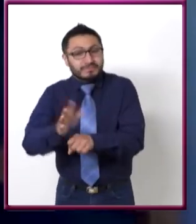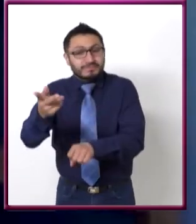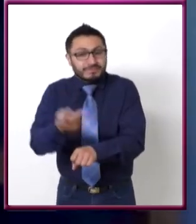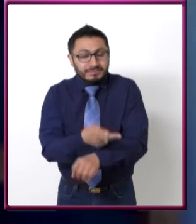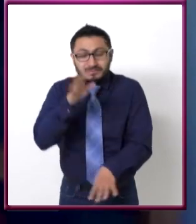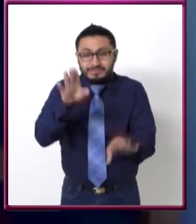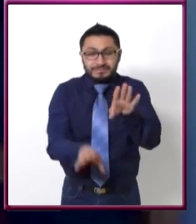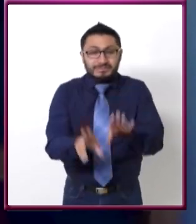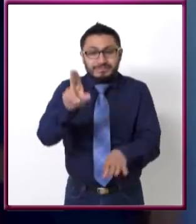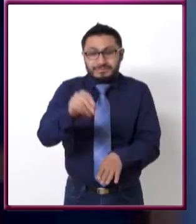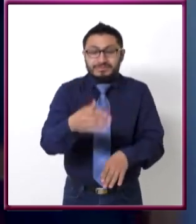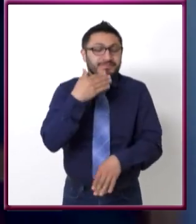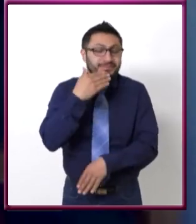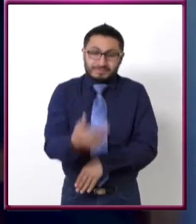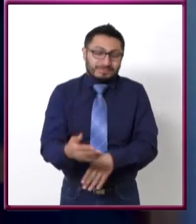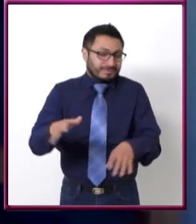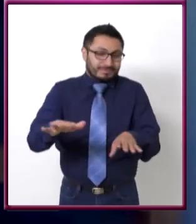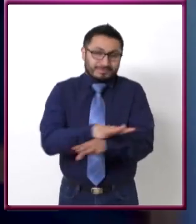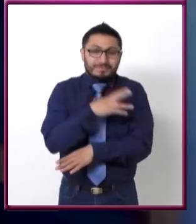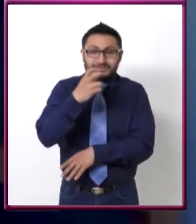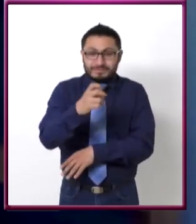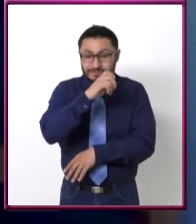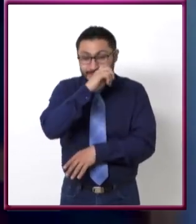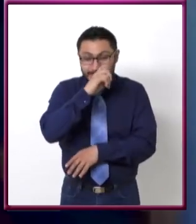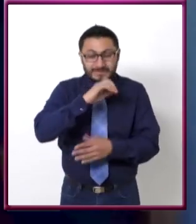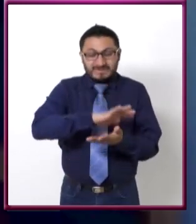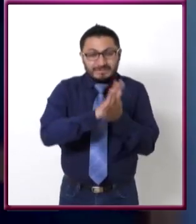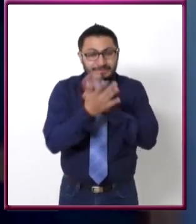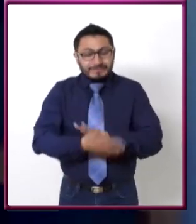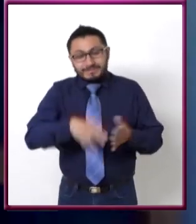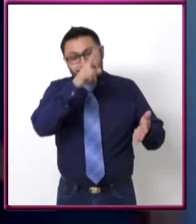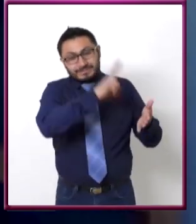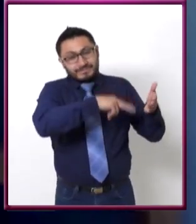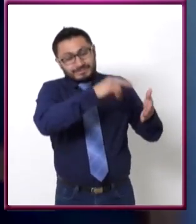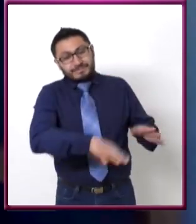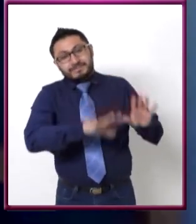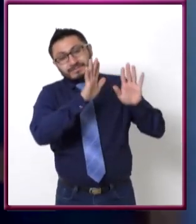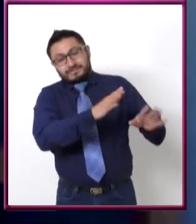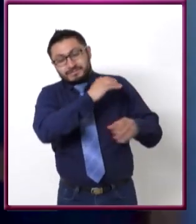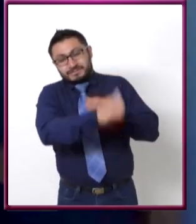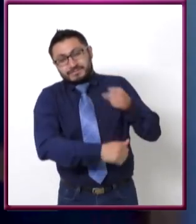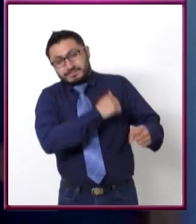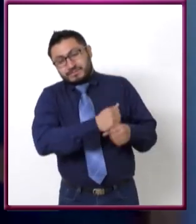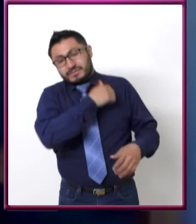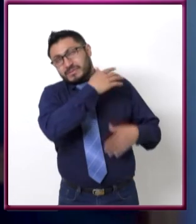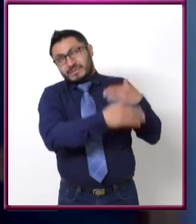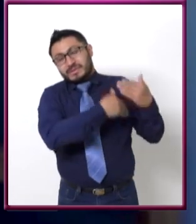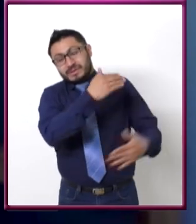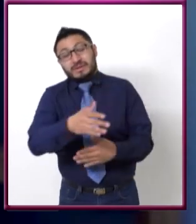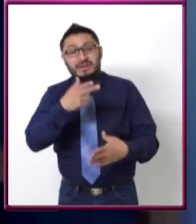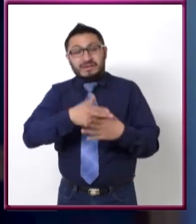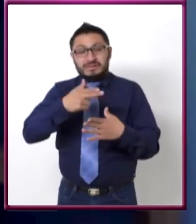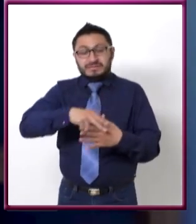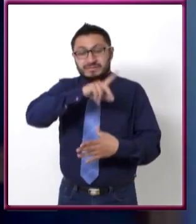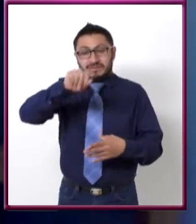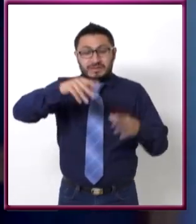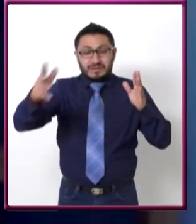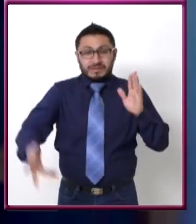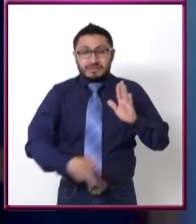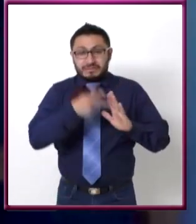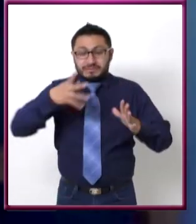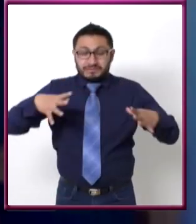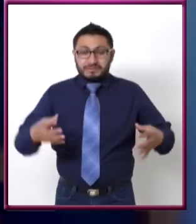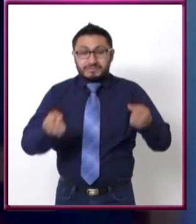qué pasa? Que a veces no se puede transitar por eso y la obra queda suspendida por años hasta que se retoma